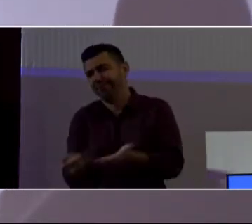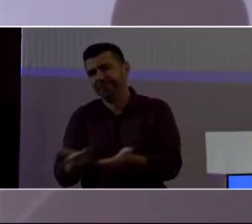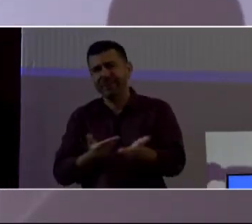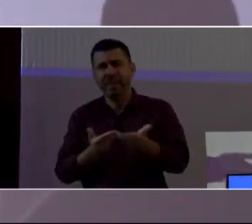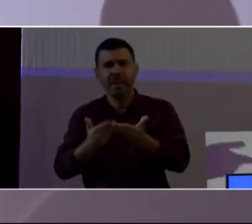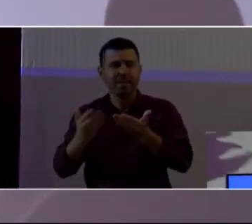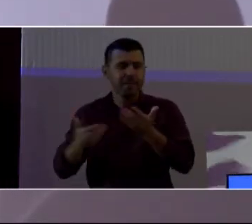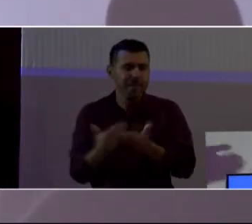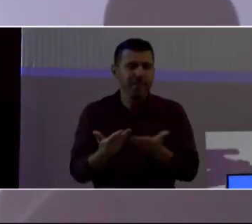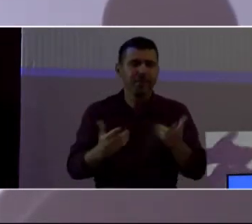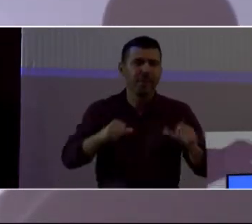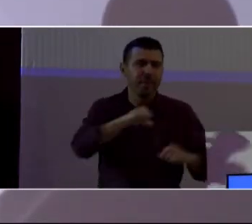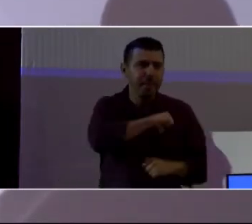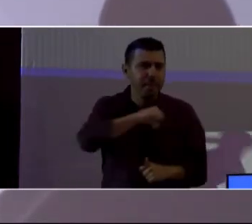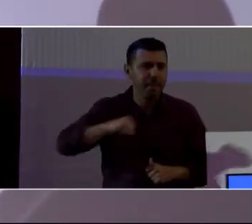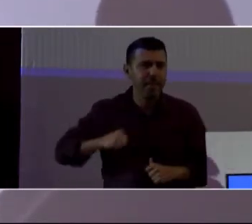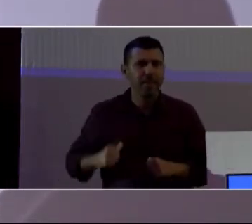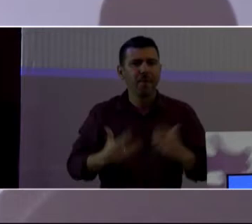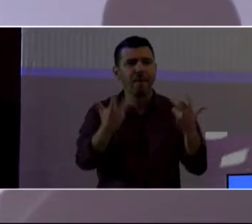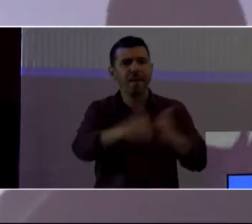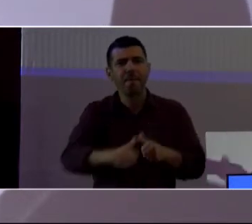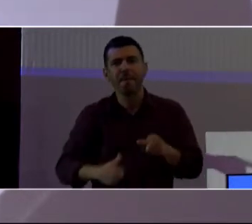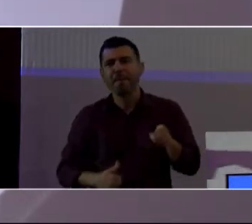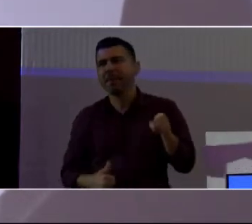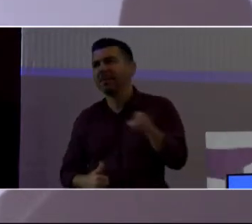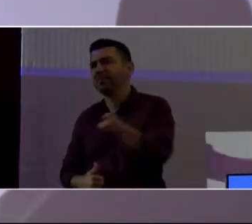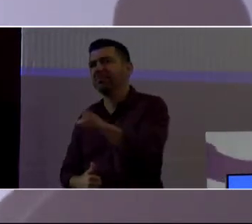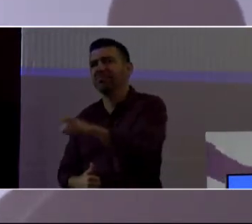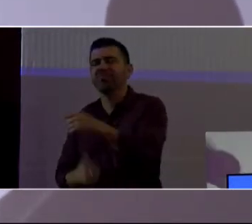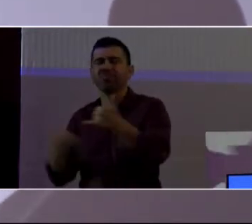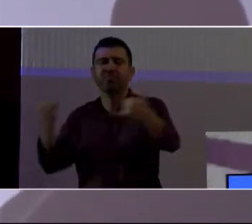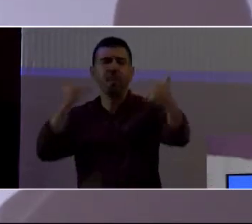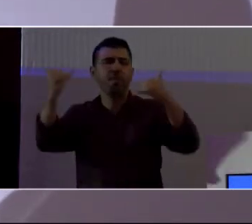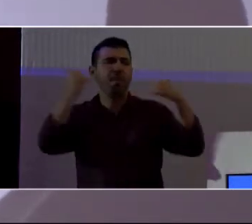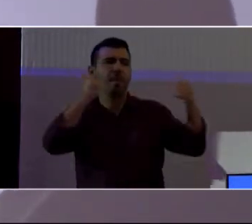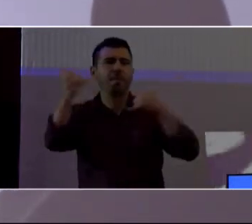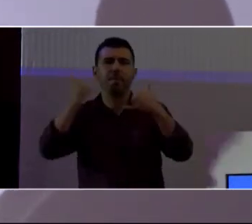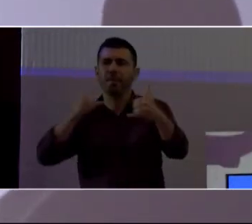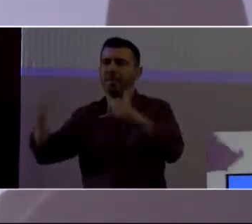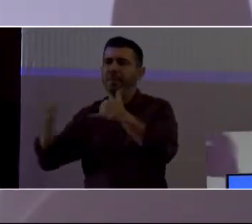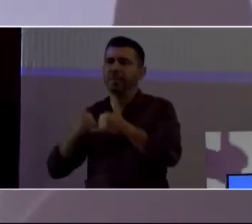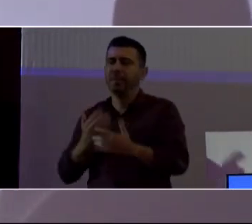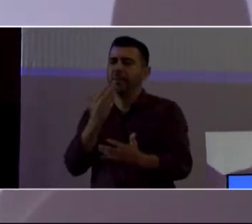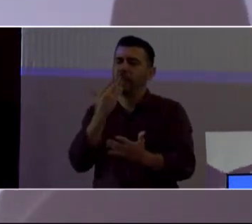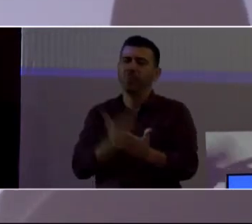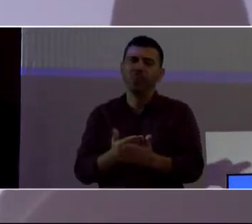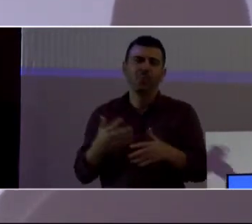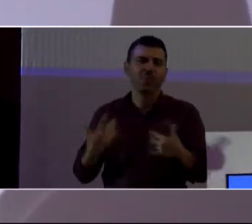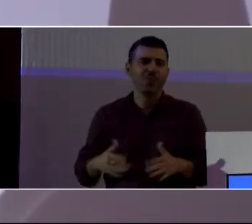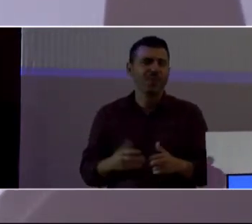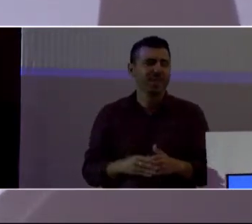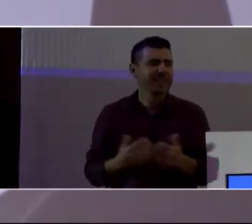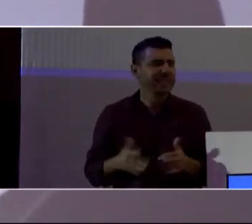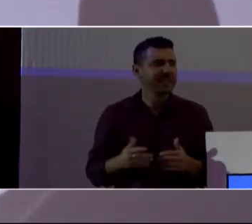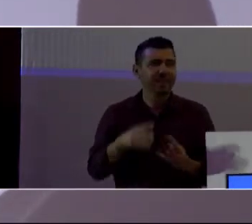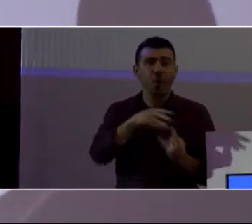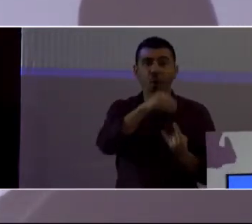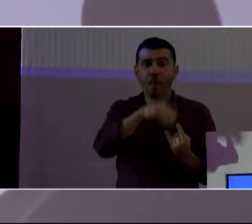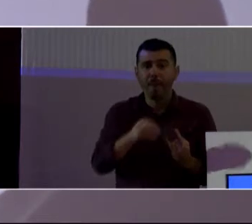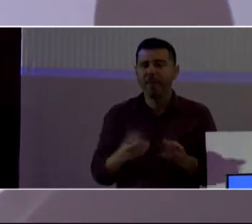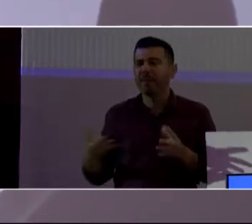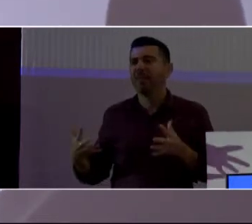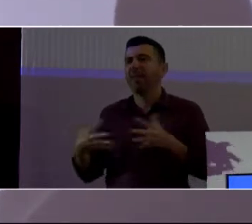privadas y personas del sector privado que nos llaman. También hacemos un proceso de integración con otras cooperativas de